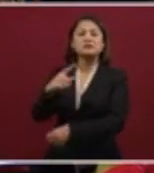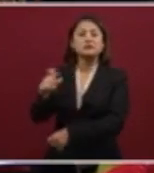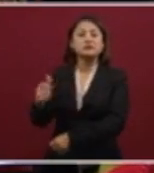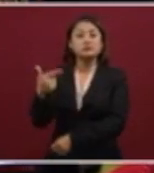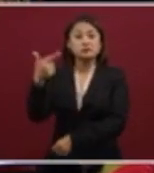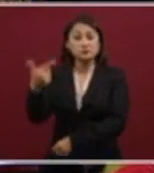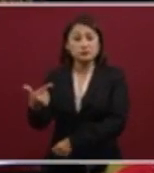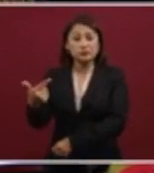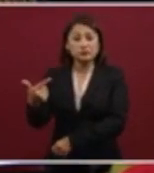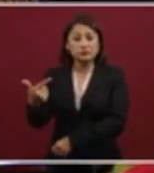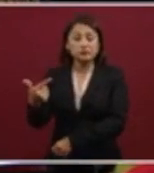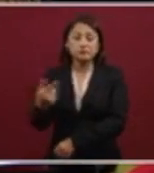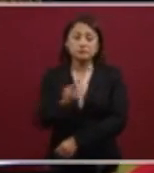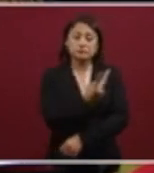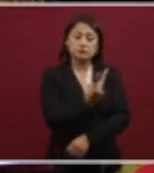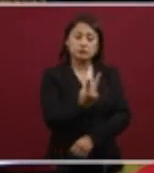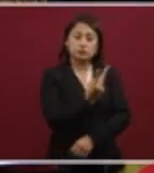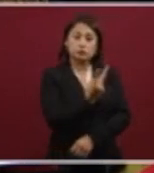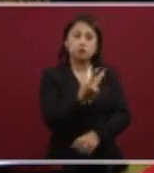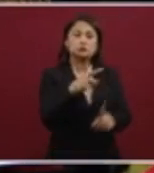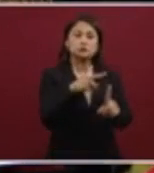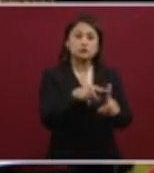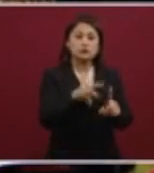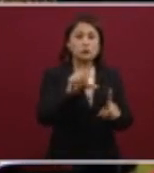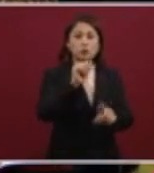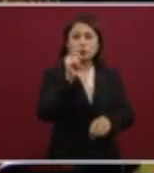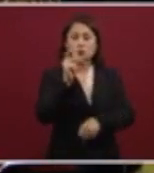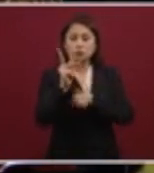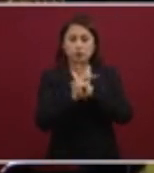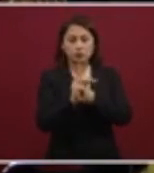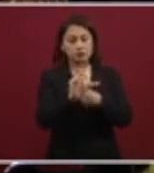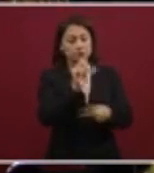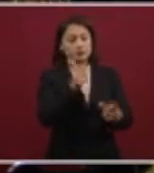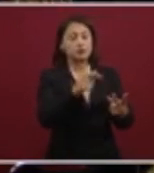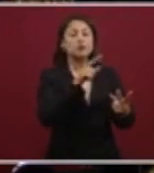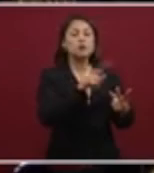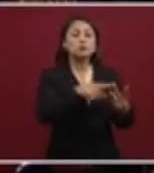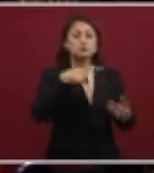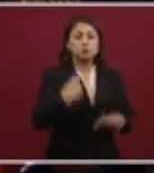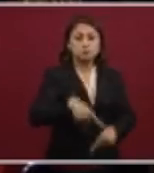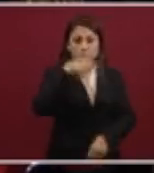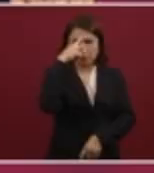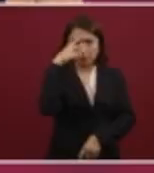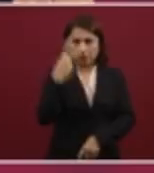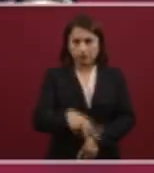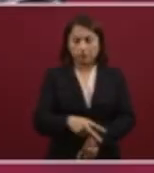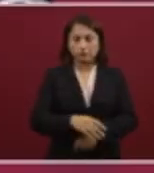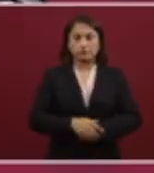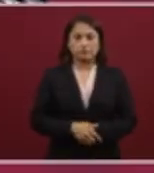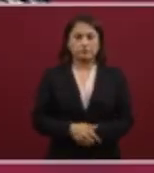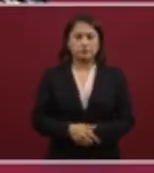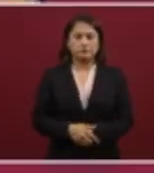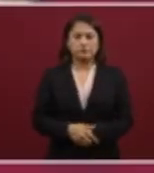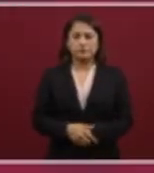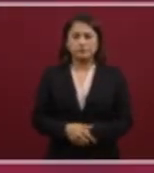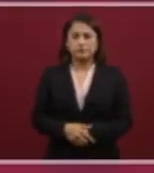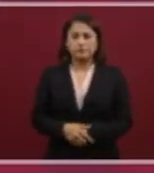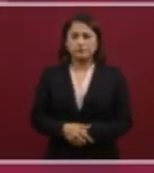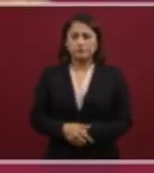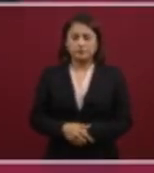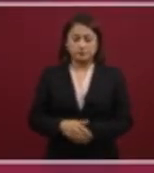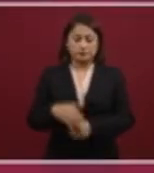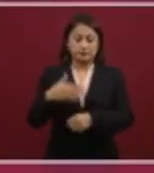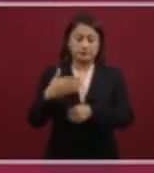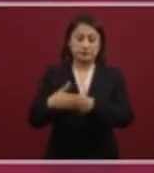una extranjera y una nacional, a finales de año,